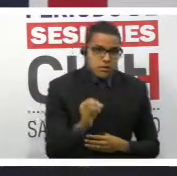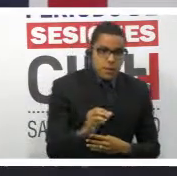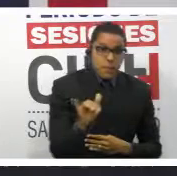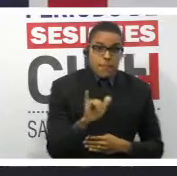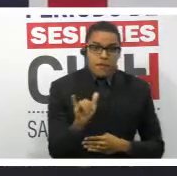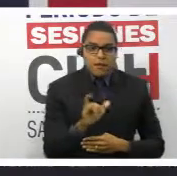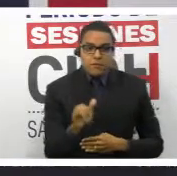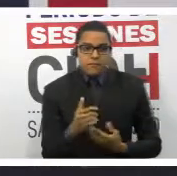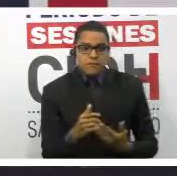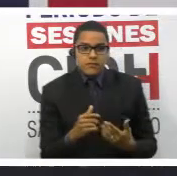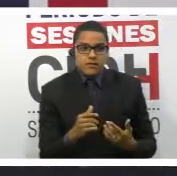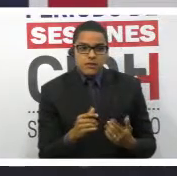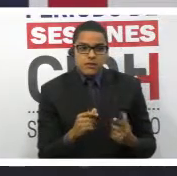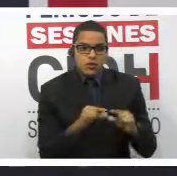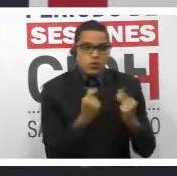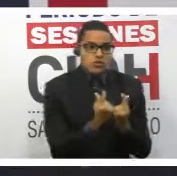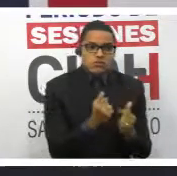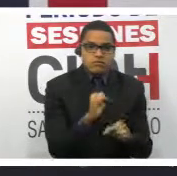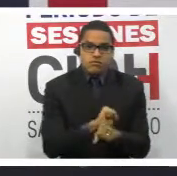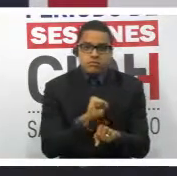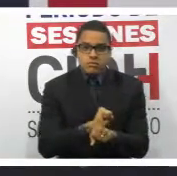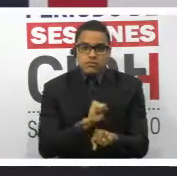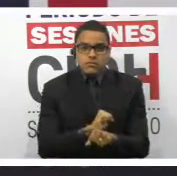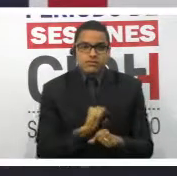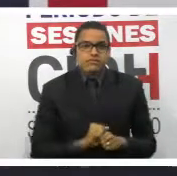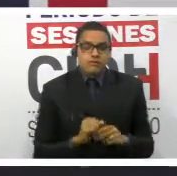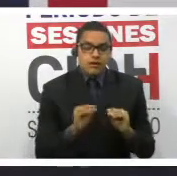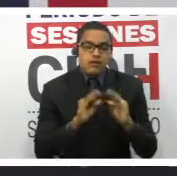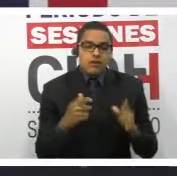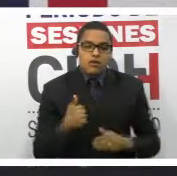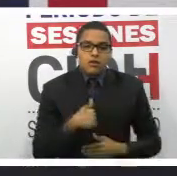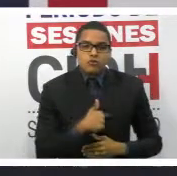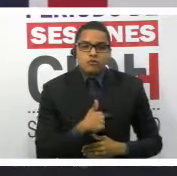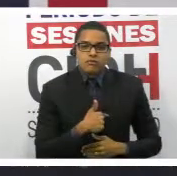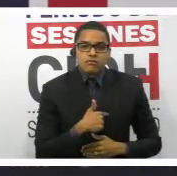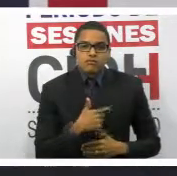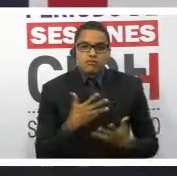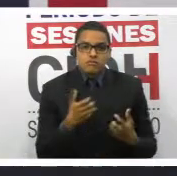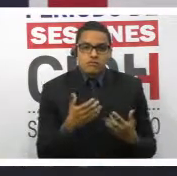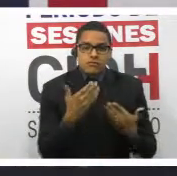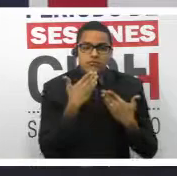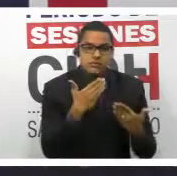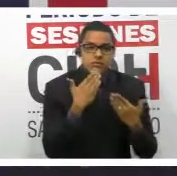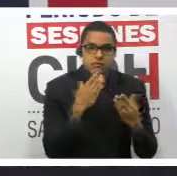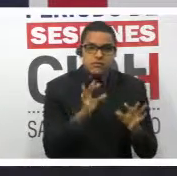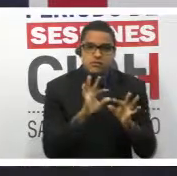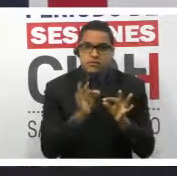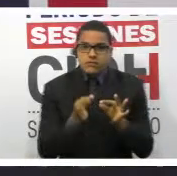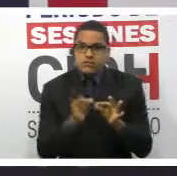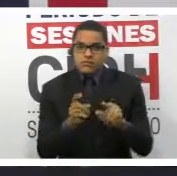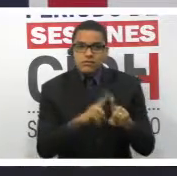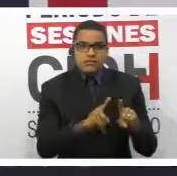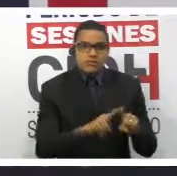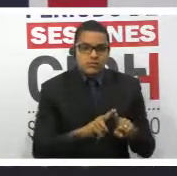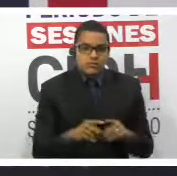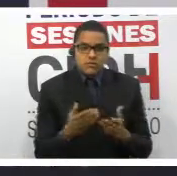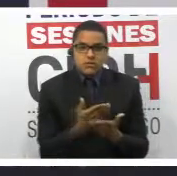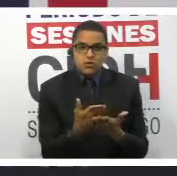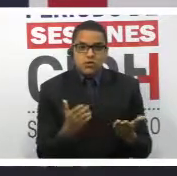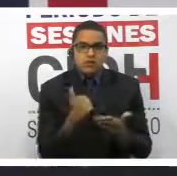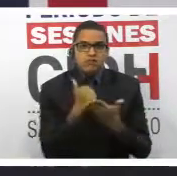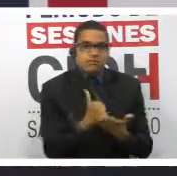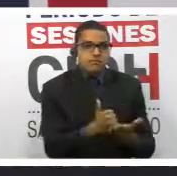stand de intérpretes pero lejos de cesar last year in the switch hay